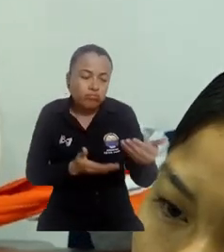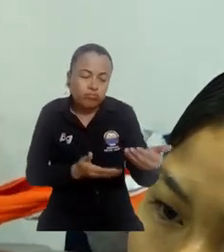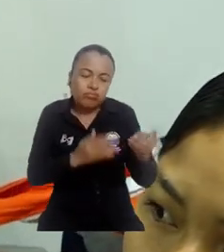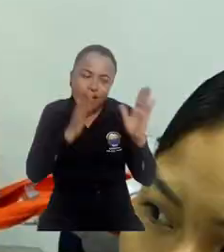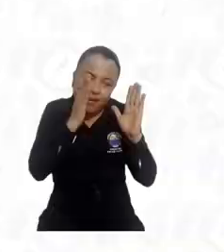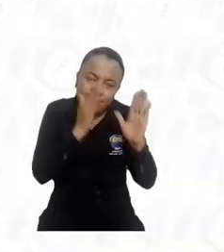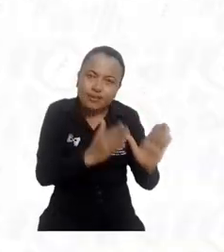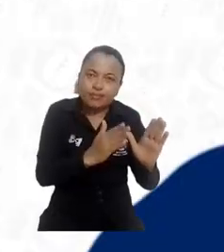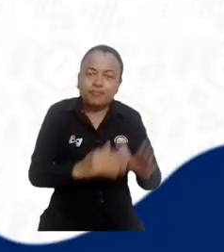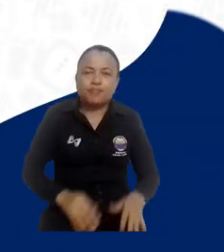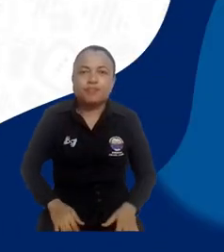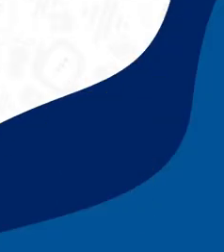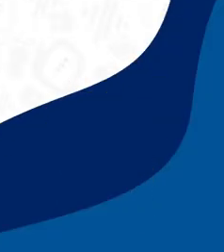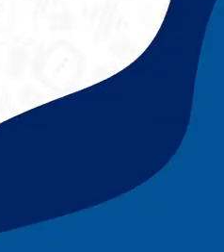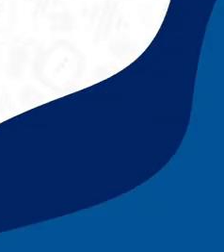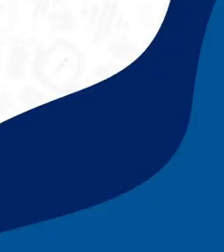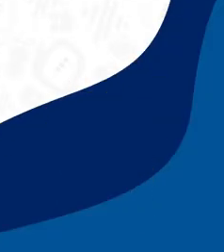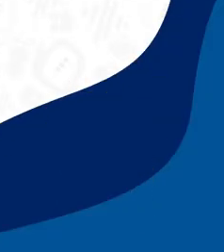recién nacido.